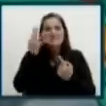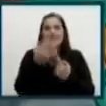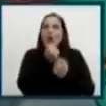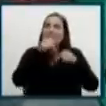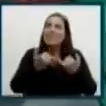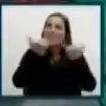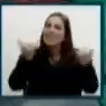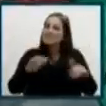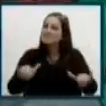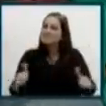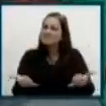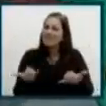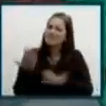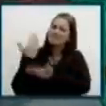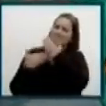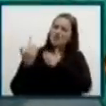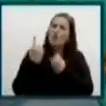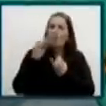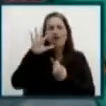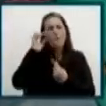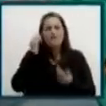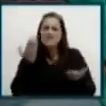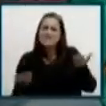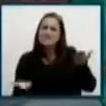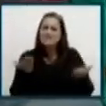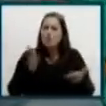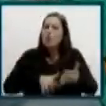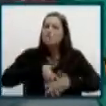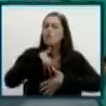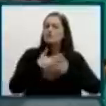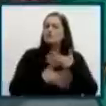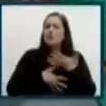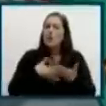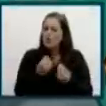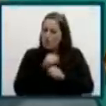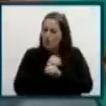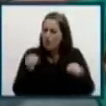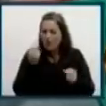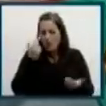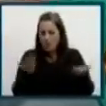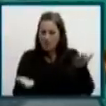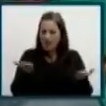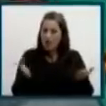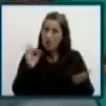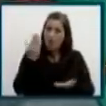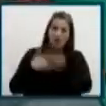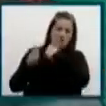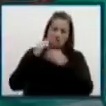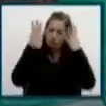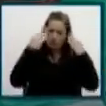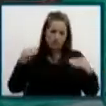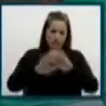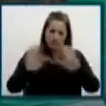llega este día y pasaste por aquello, ¿está más templado? ¿La emoción es el doble? ¿Se puede medir un poco eso o aquello quedó en el pasado y esto se vive una vez